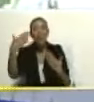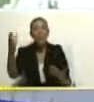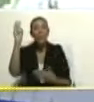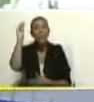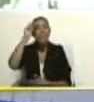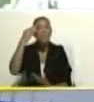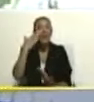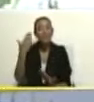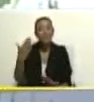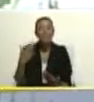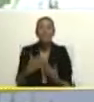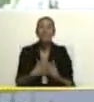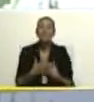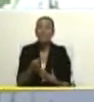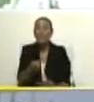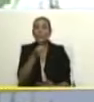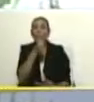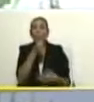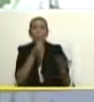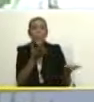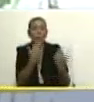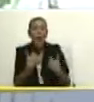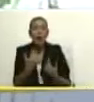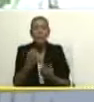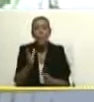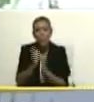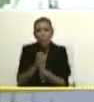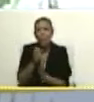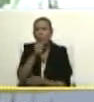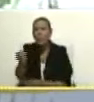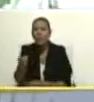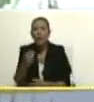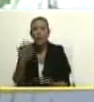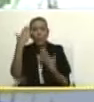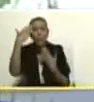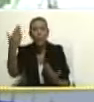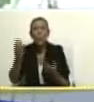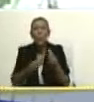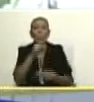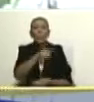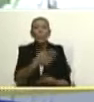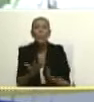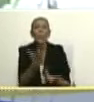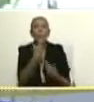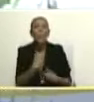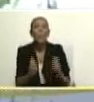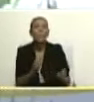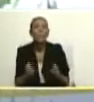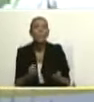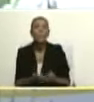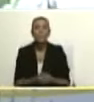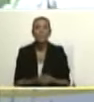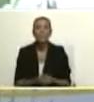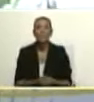Maestra, dale un micrófono a Dayana. Bueno, mi saludo, ¿cómo estás tú, Dayana? ¿Qué me cuenta? Bueno, complacida una